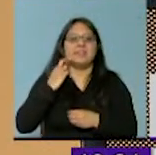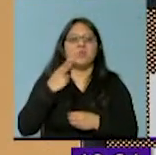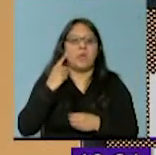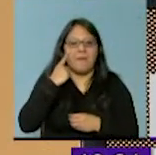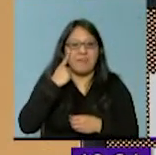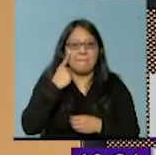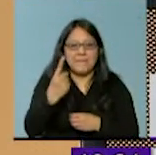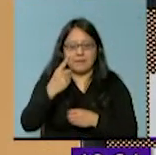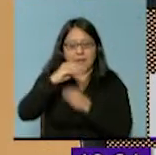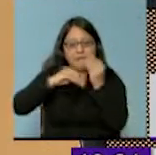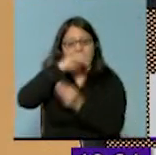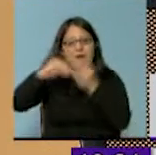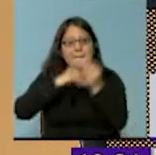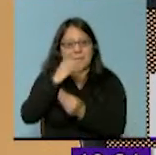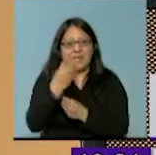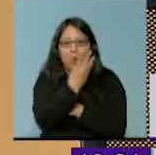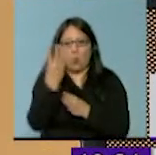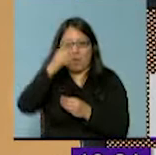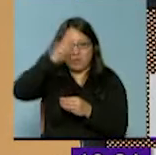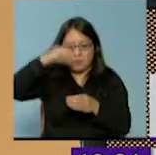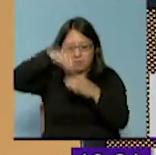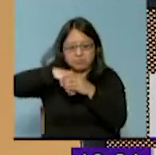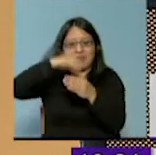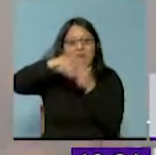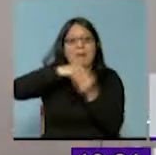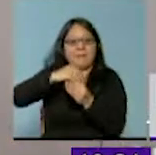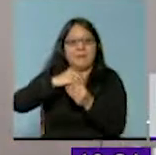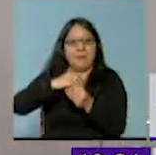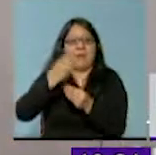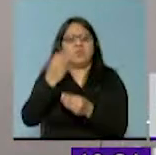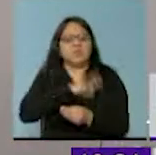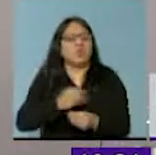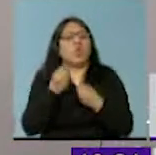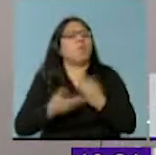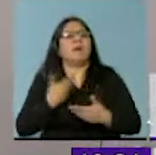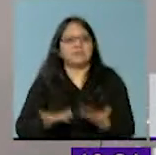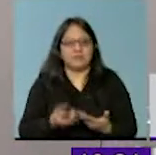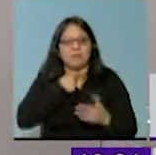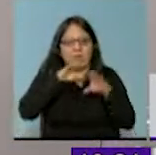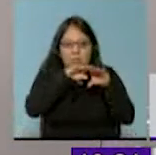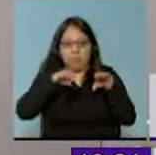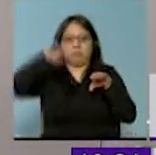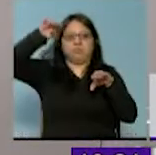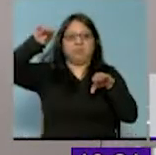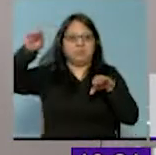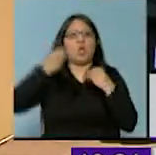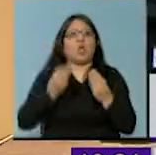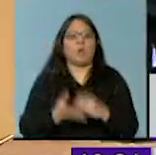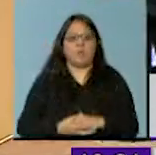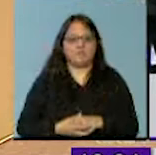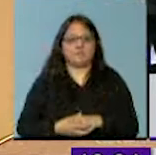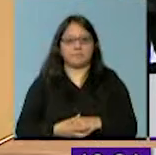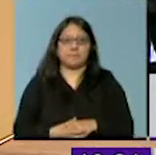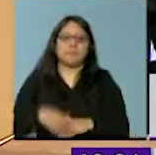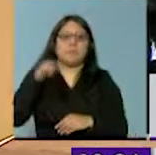tipo. ¿Cómo hacemos para superar todo esto? Claudia, y los profesionales que sí tienen un título, que presentan currículo, que no